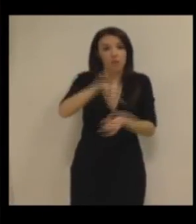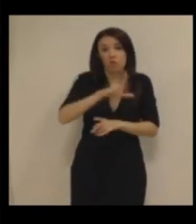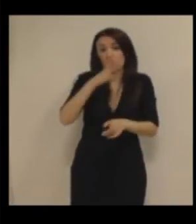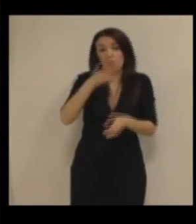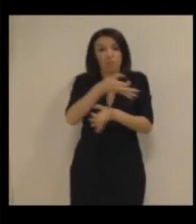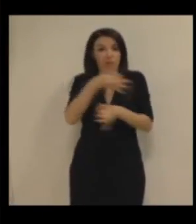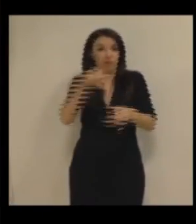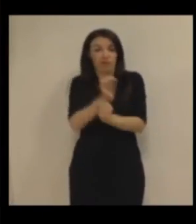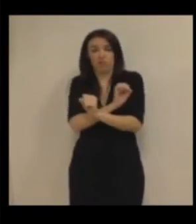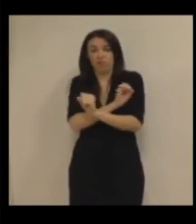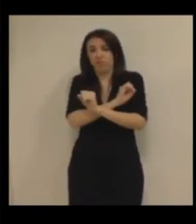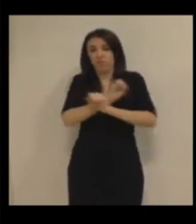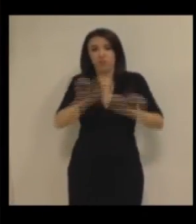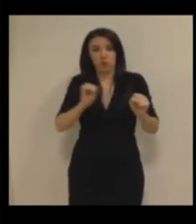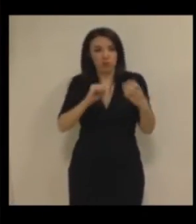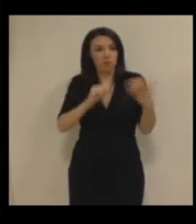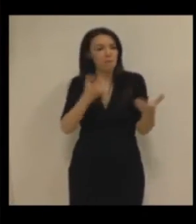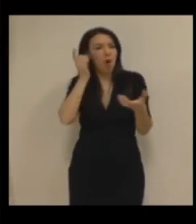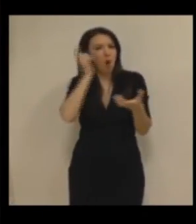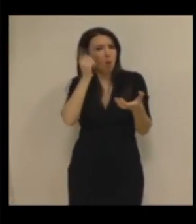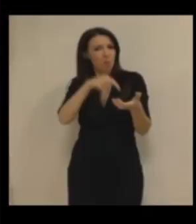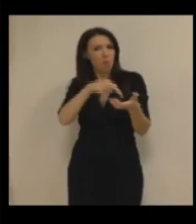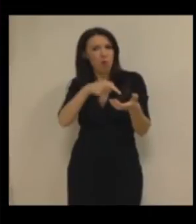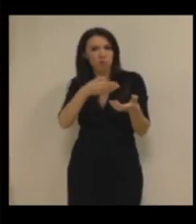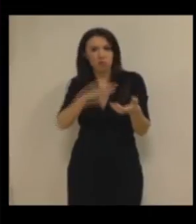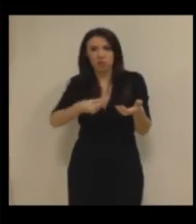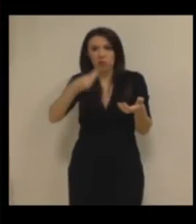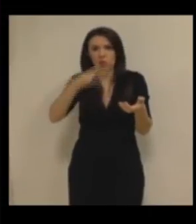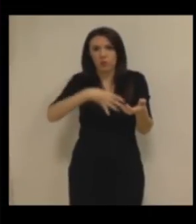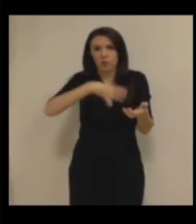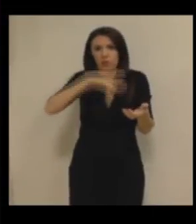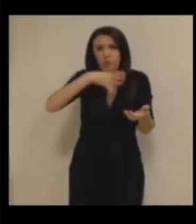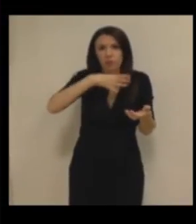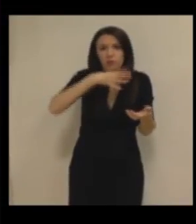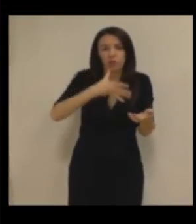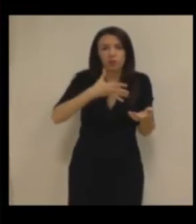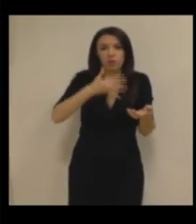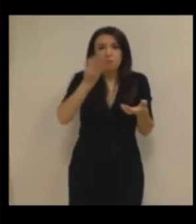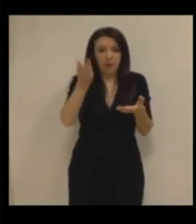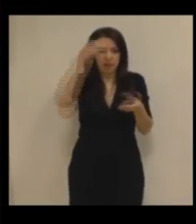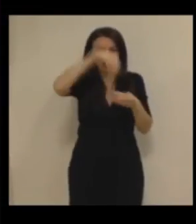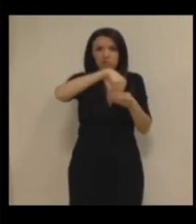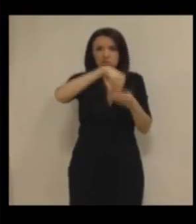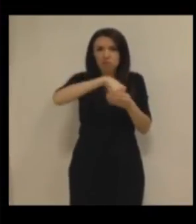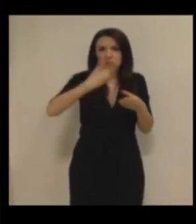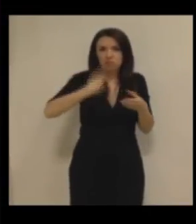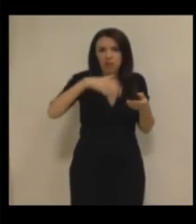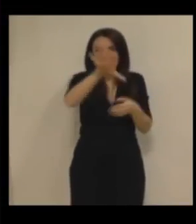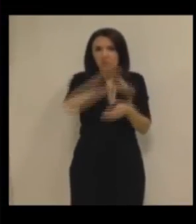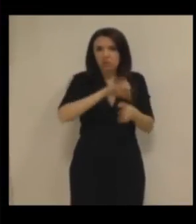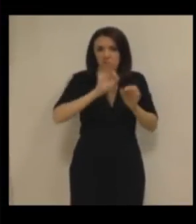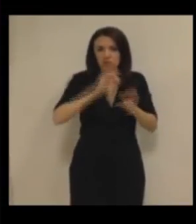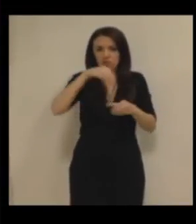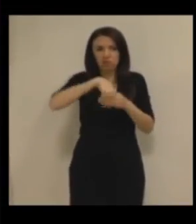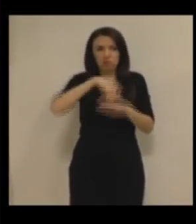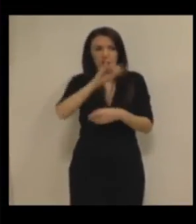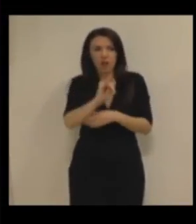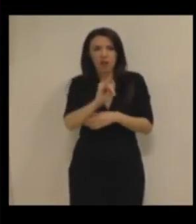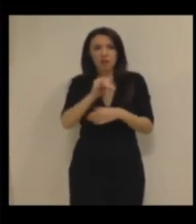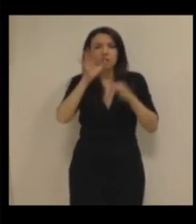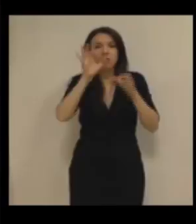buscar lo perfecto, dice, pero son enormes y que vienen de serie ya, ¿no? Y estoy seguro que